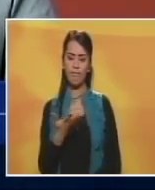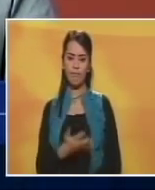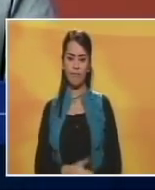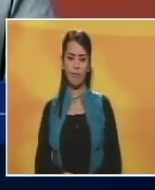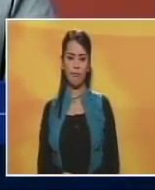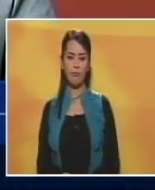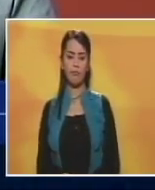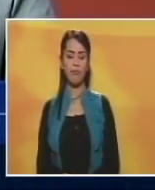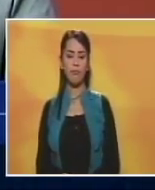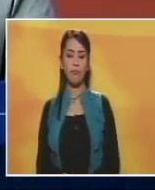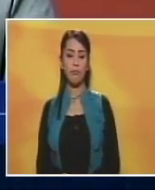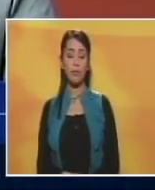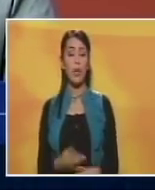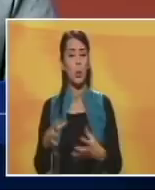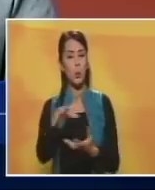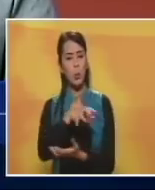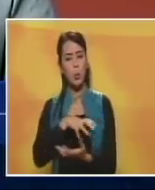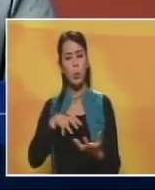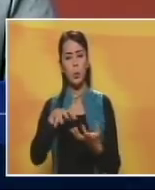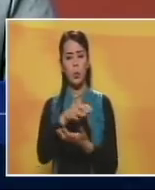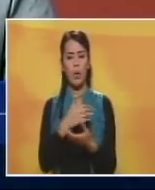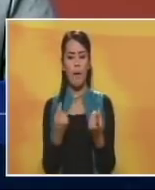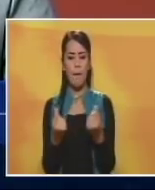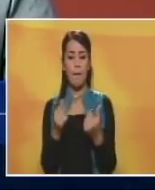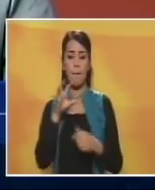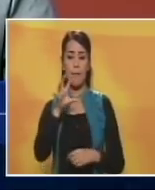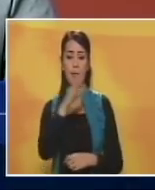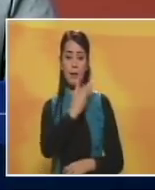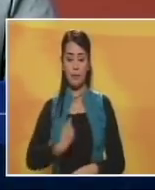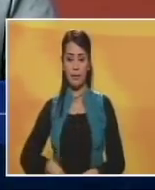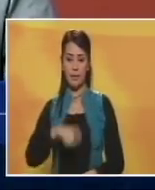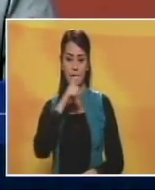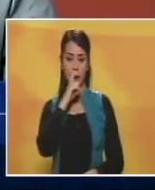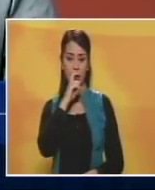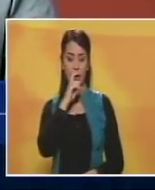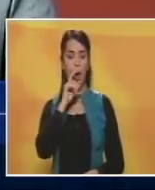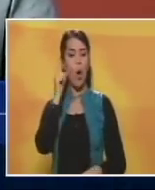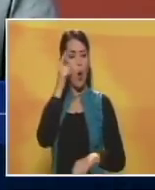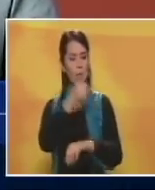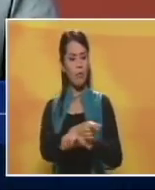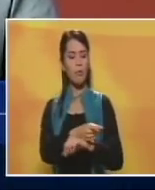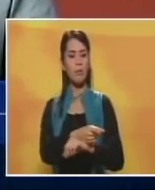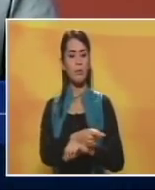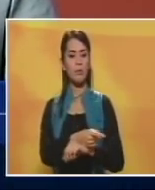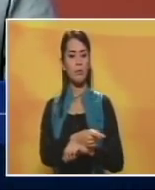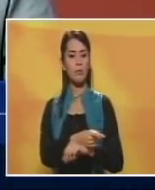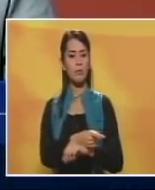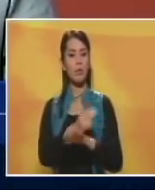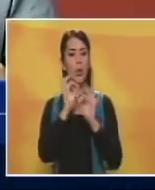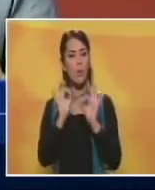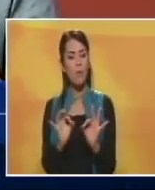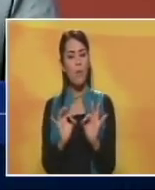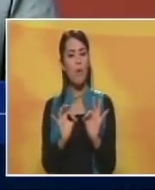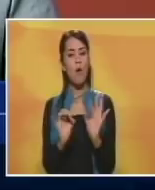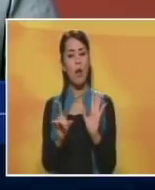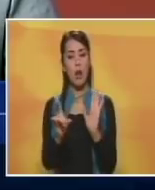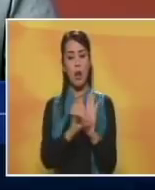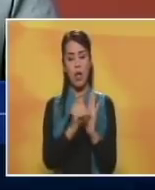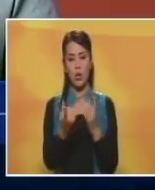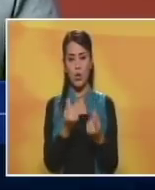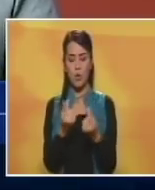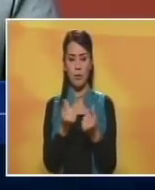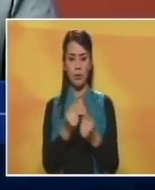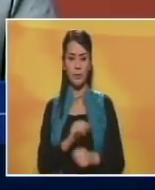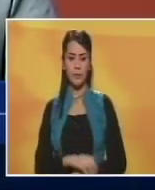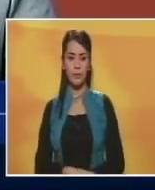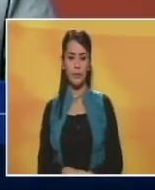coyuntura y la guerra económica que ha tenido nuestro país, el presidente Nicolás Maduro ordenó efectuar una reforma económica, pero